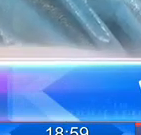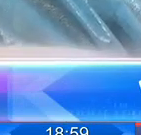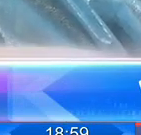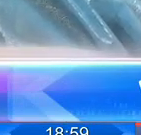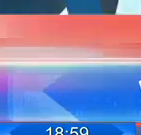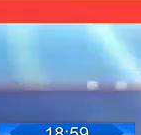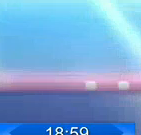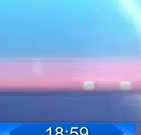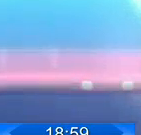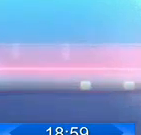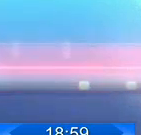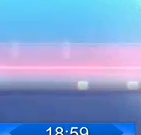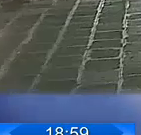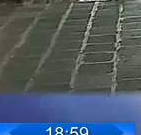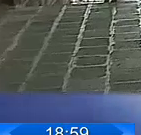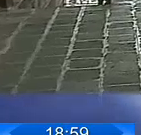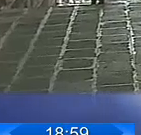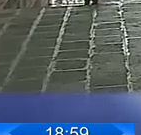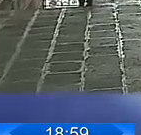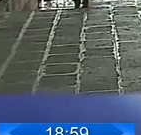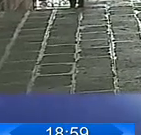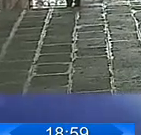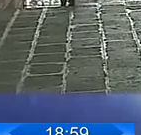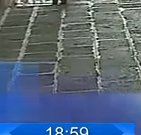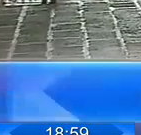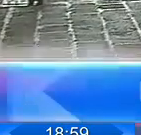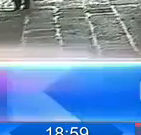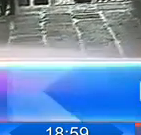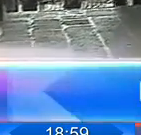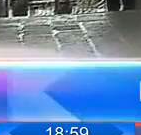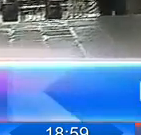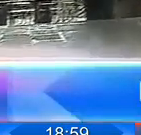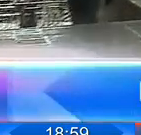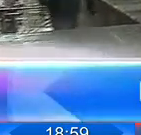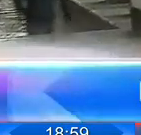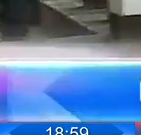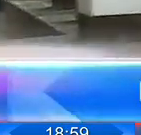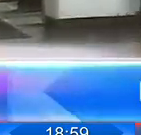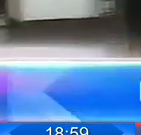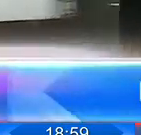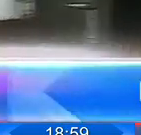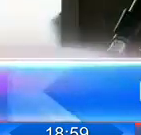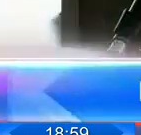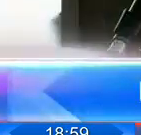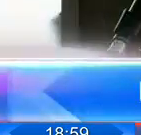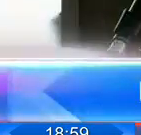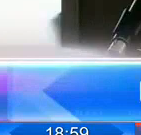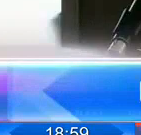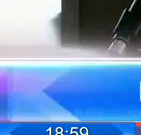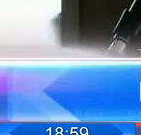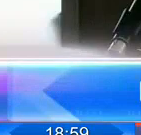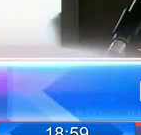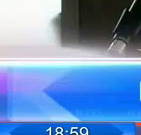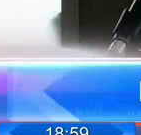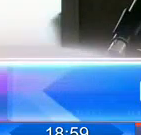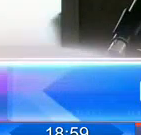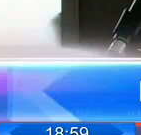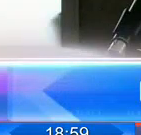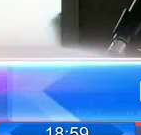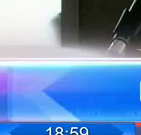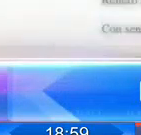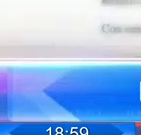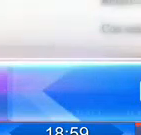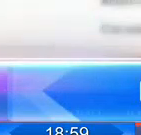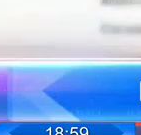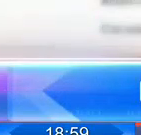presidencia. Tras solo 19 días en el cargo, Rodolfo Farfán presentó su renuncia como